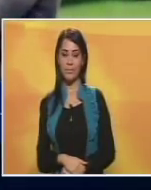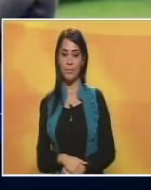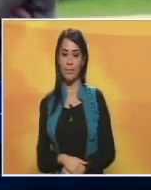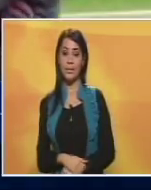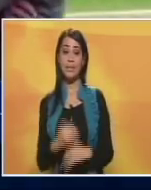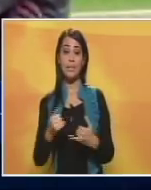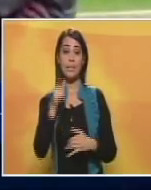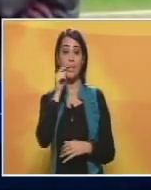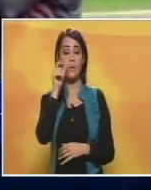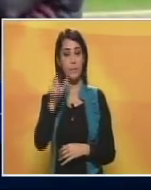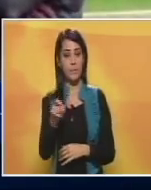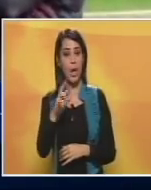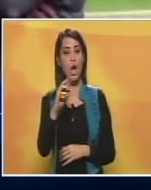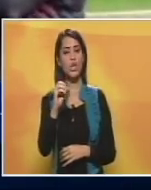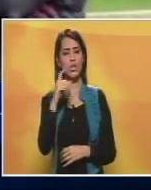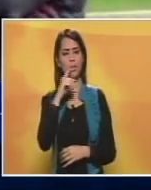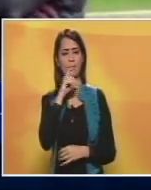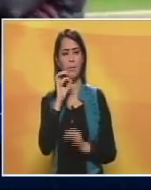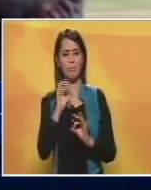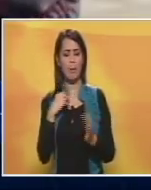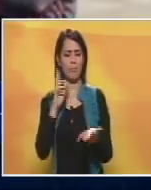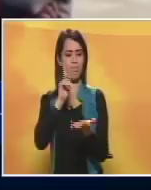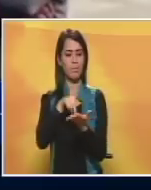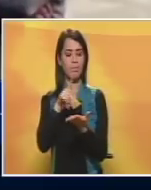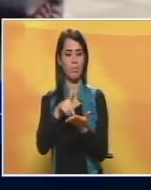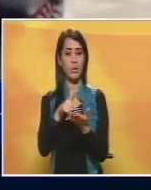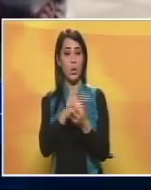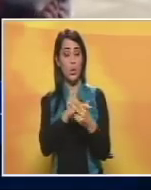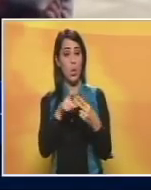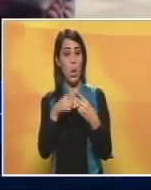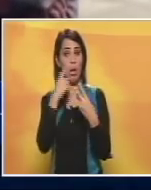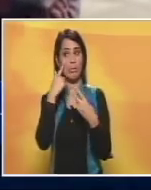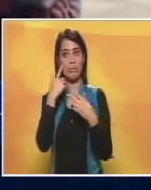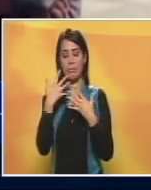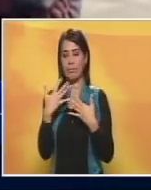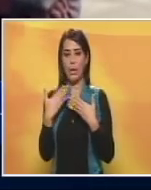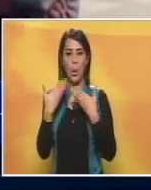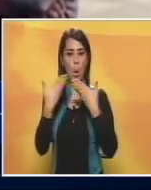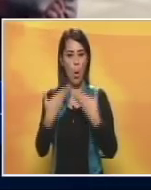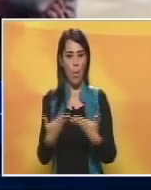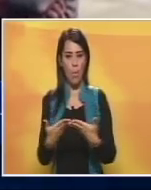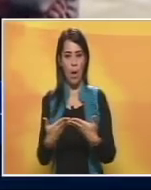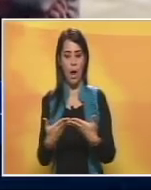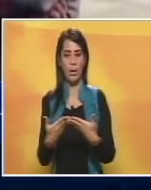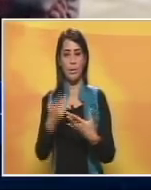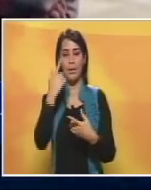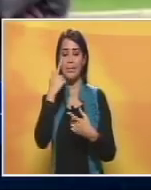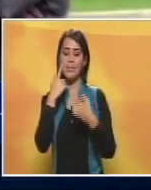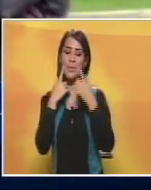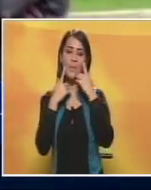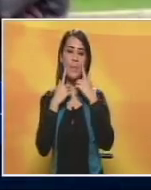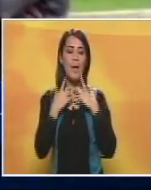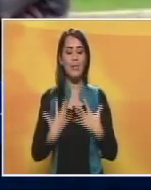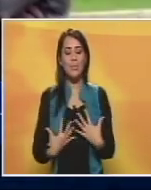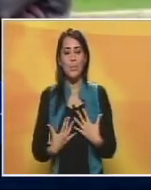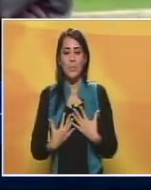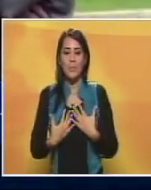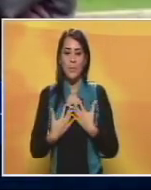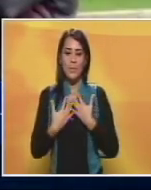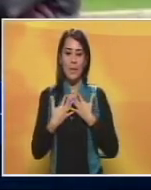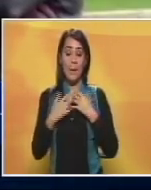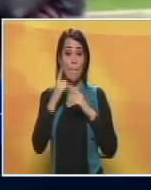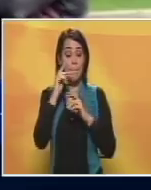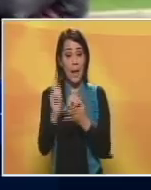Seguimos con Dwayne Johnson. La Roca sorprendió a su doble de acción con un inesperado y costoso regalo que lo hizo llorar de la emoción. Después de